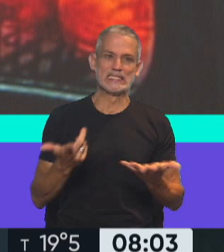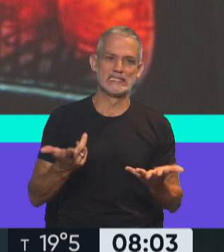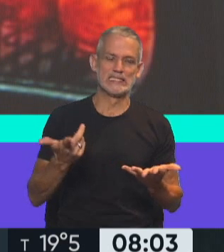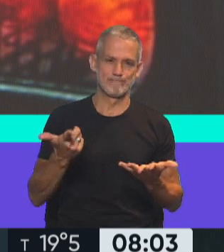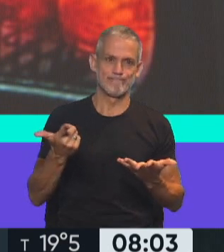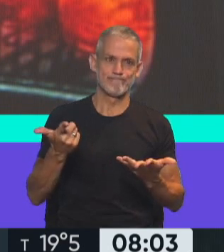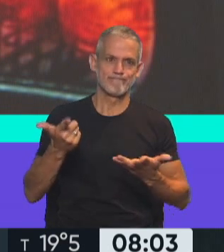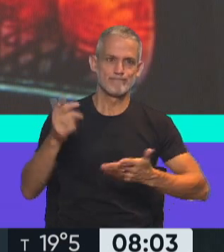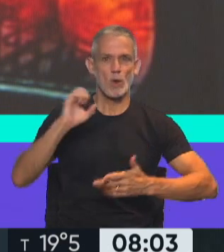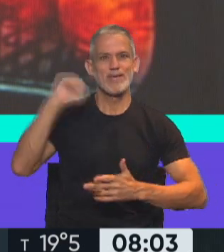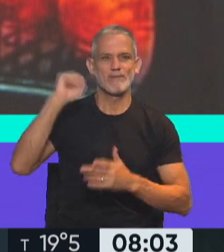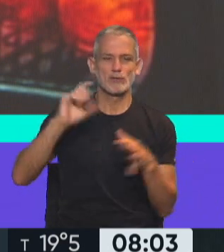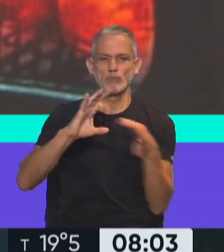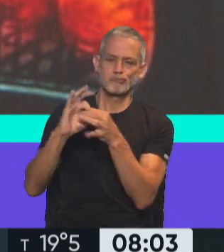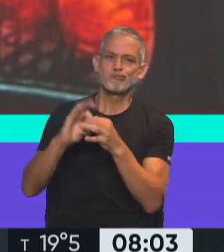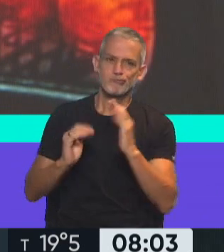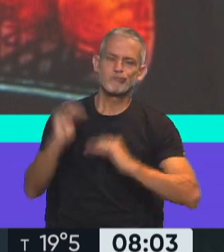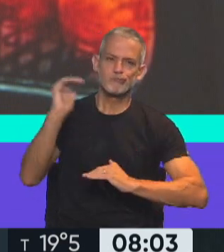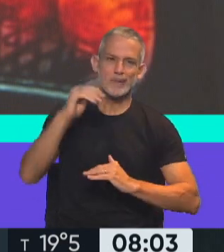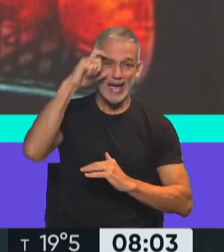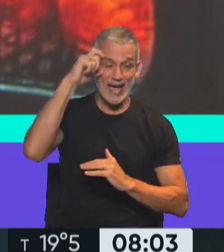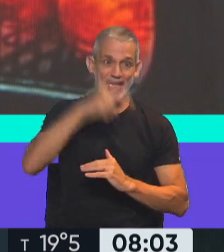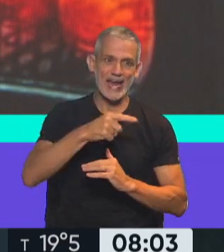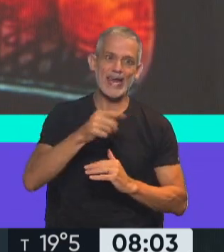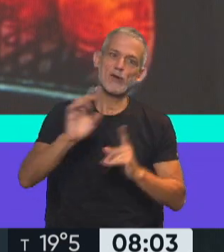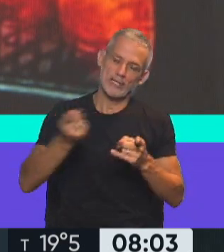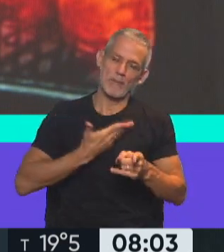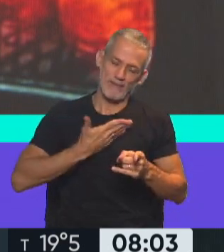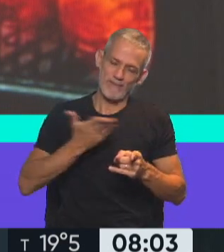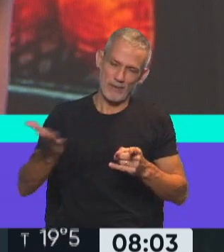presiona en la inflación de enero y también a febrero, como decíamos.